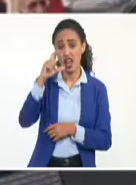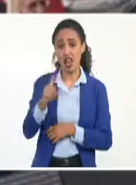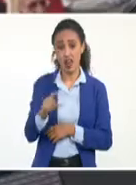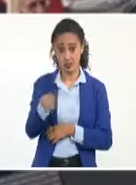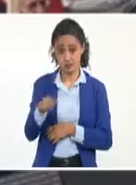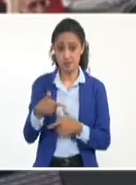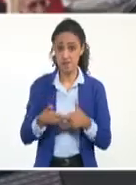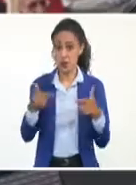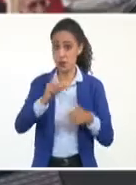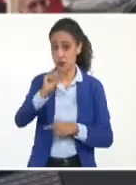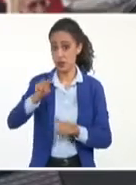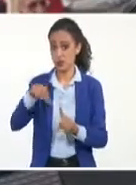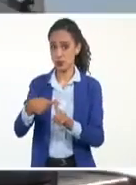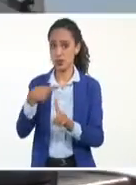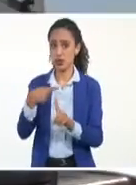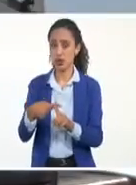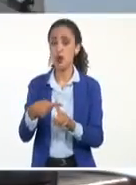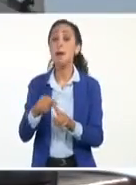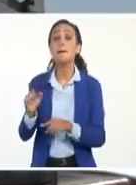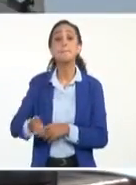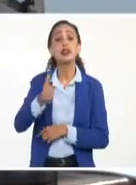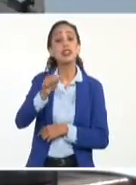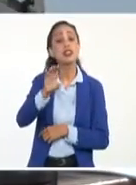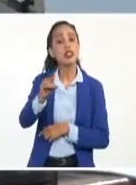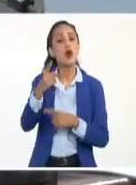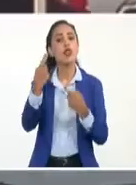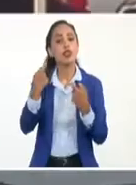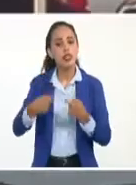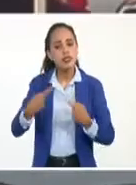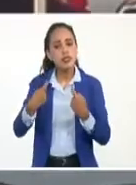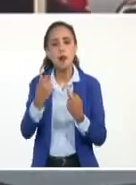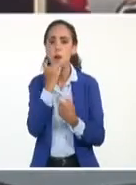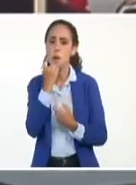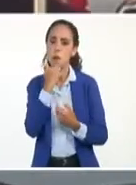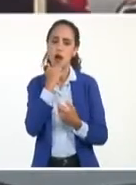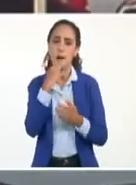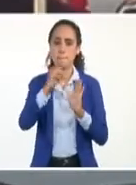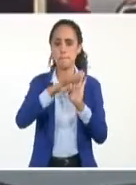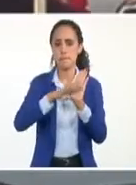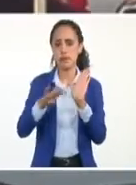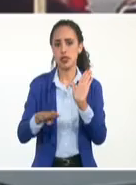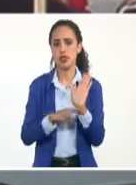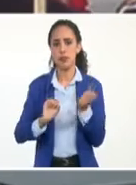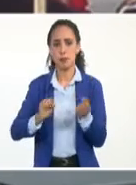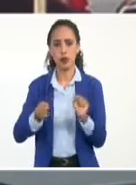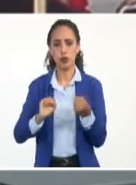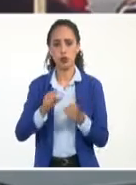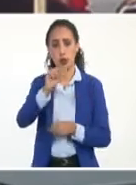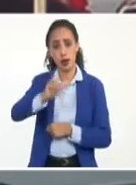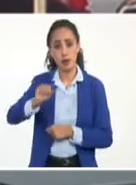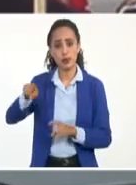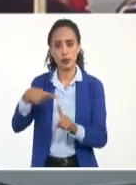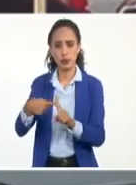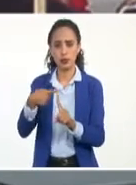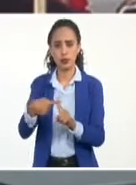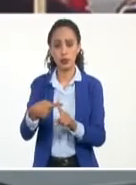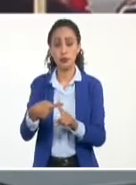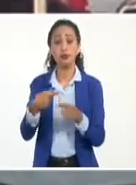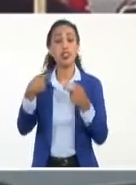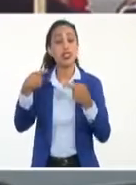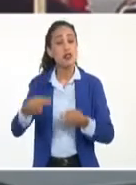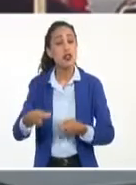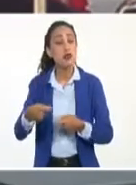a intensificar las acciones que posibiliten revertir esta situación. Tenemos que ir logrando cortar transmisión, tenemos que ir buscando